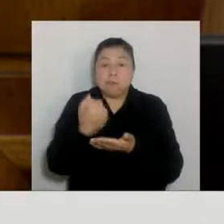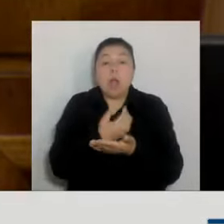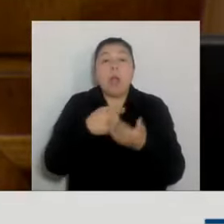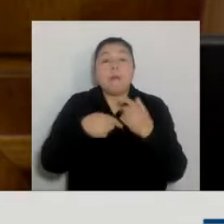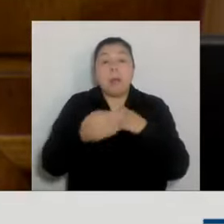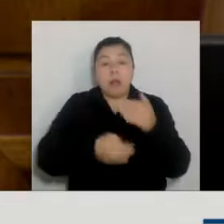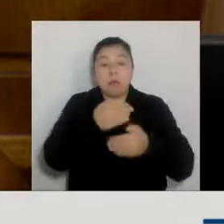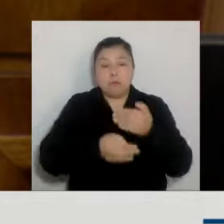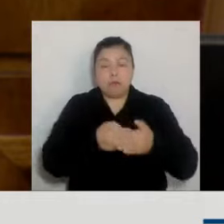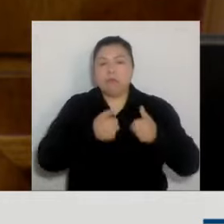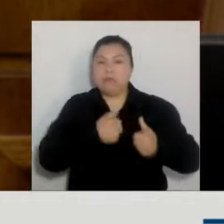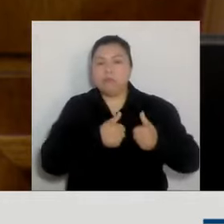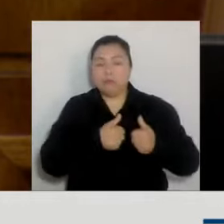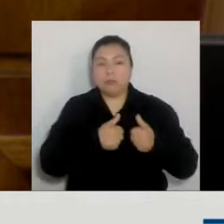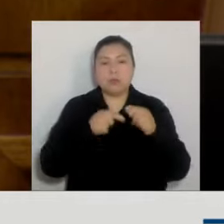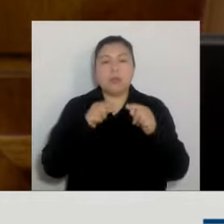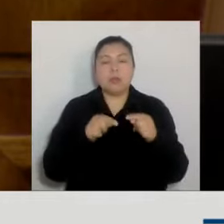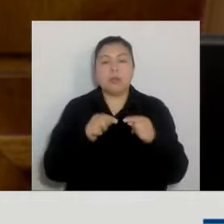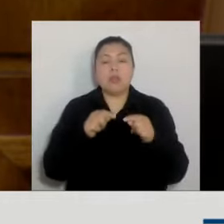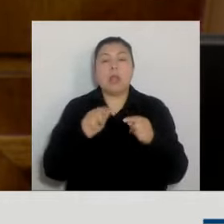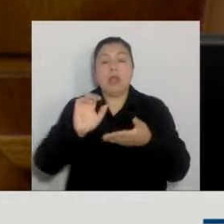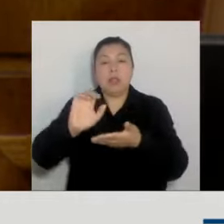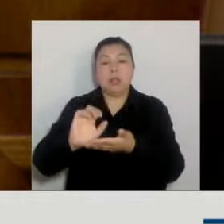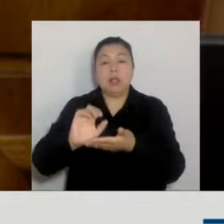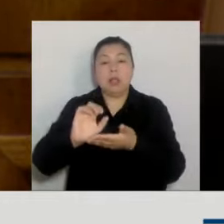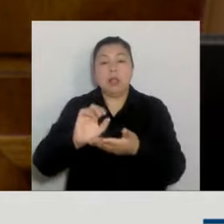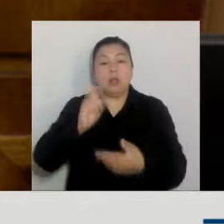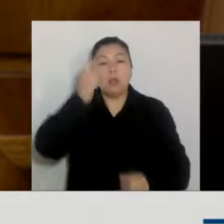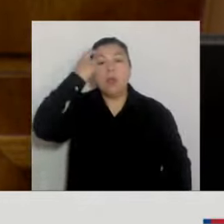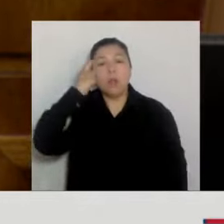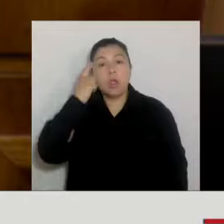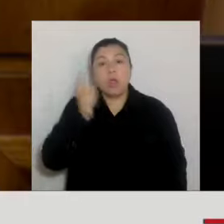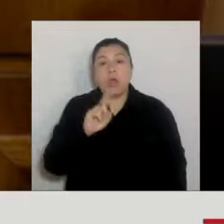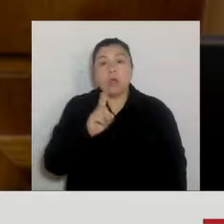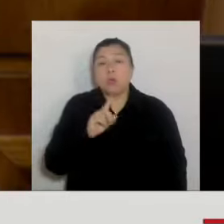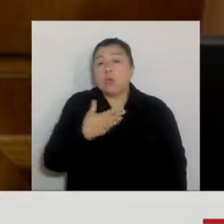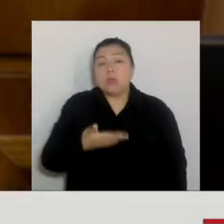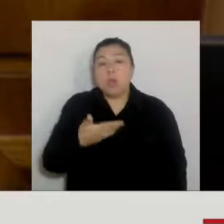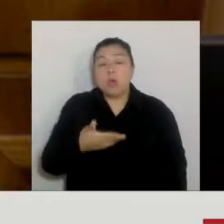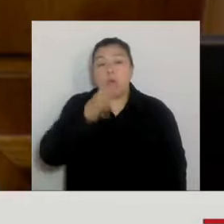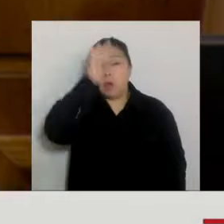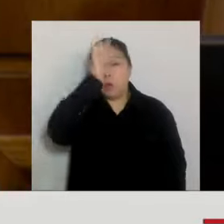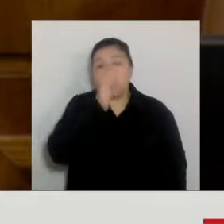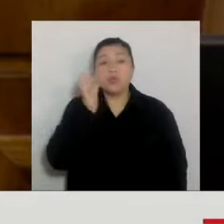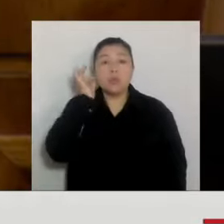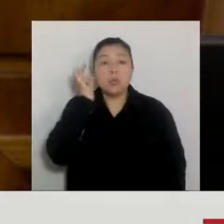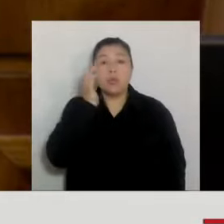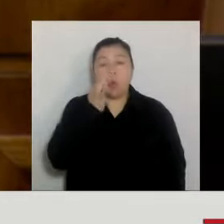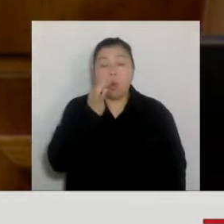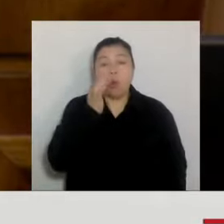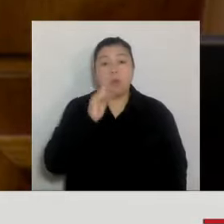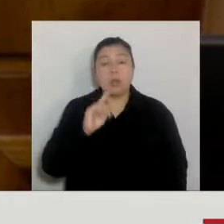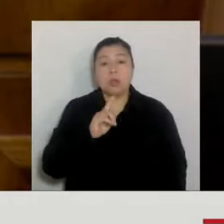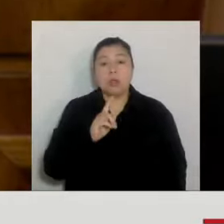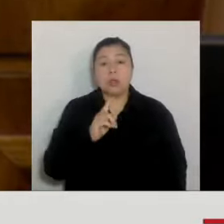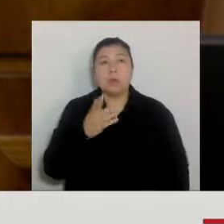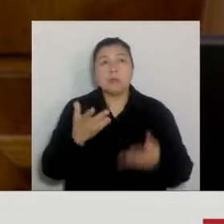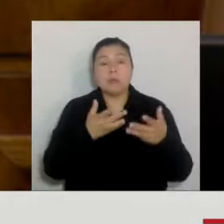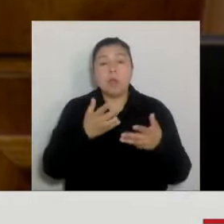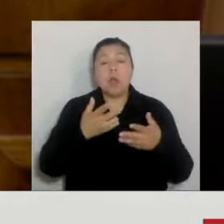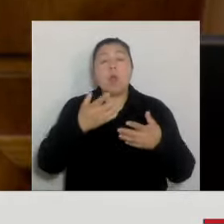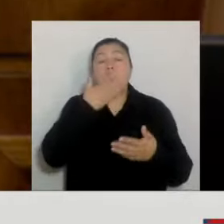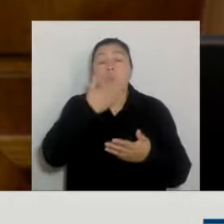mejor forma el aparato Estatal me parece que es algo que no resiente los funcionarios como tales que no resiente cuando dicen los políticos sino